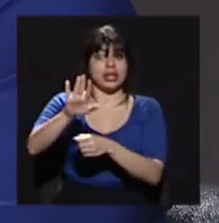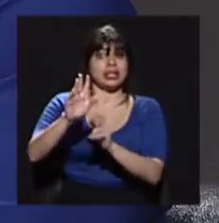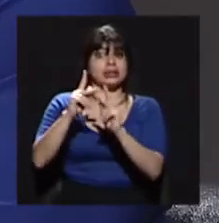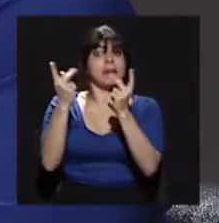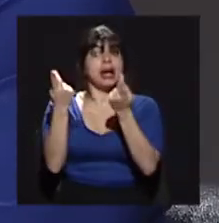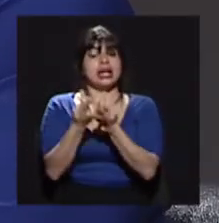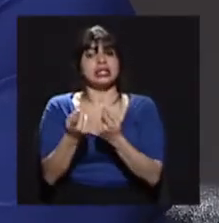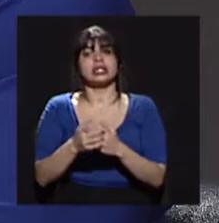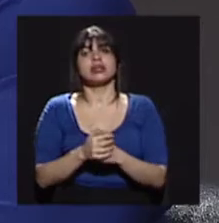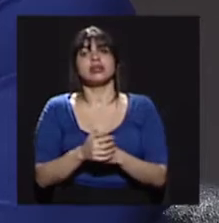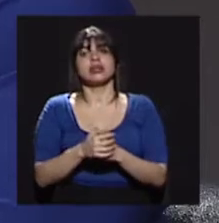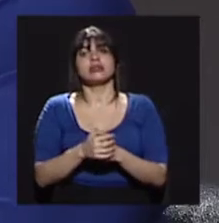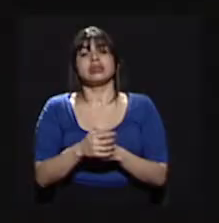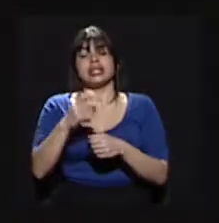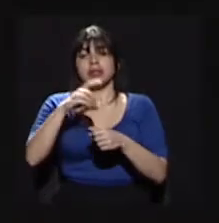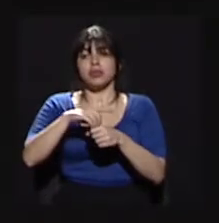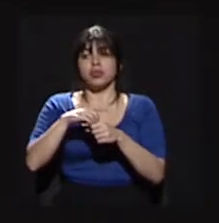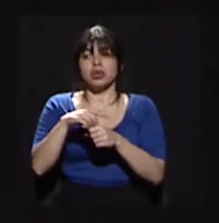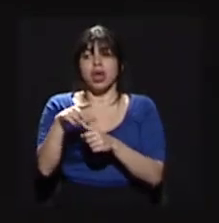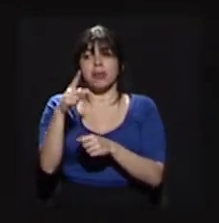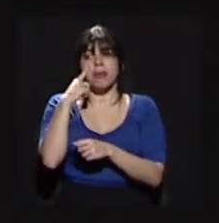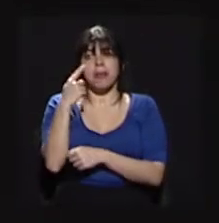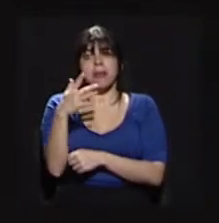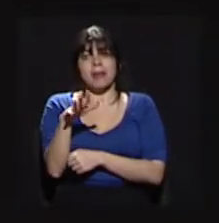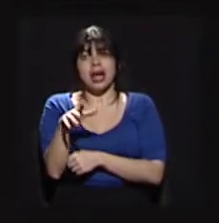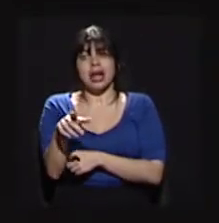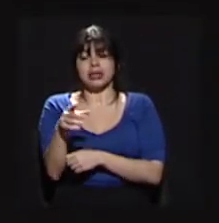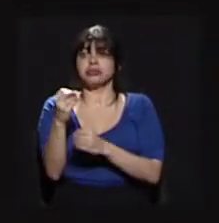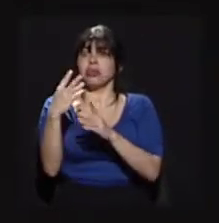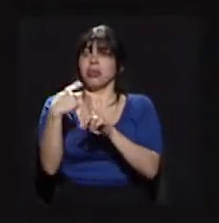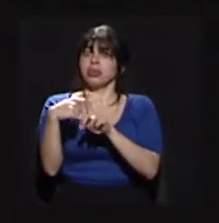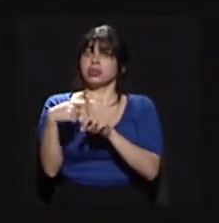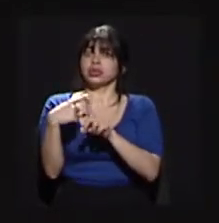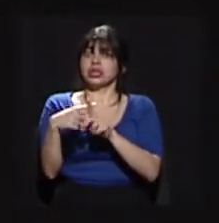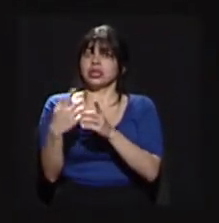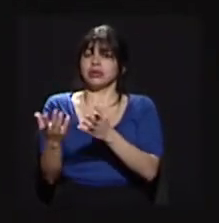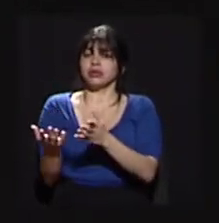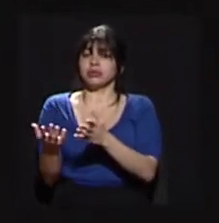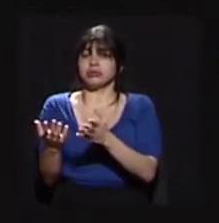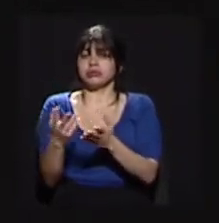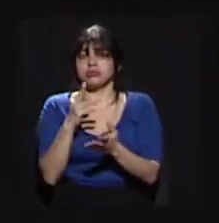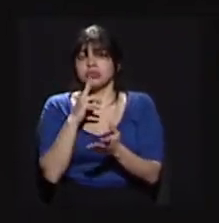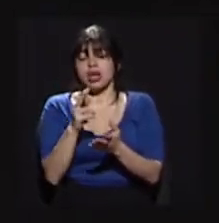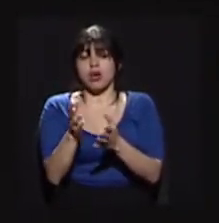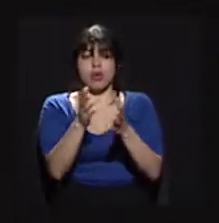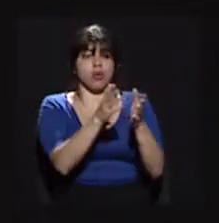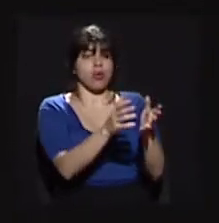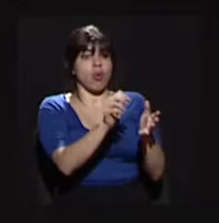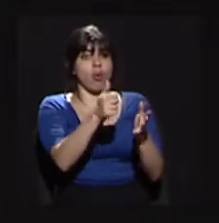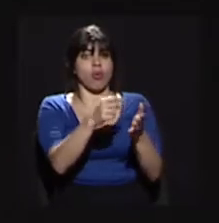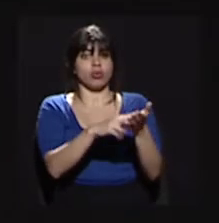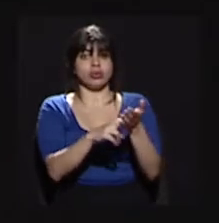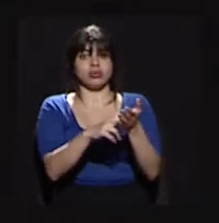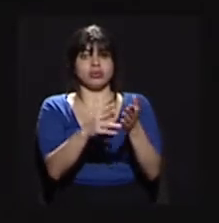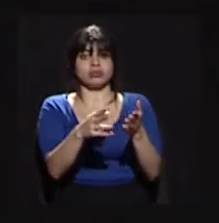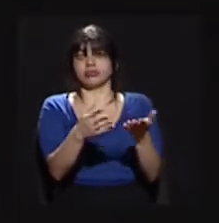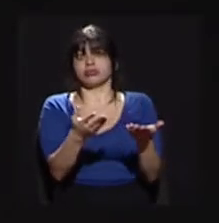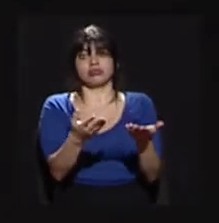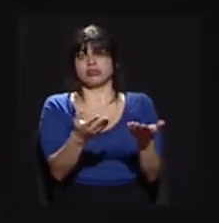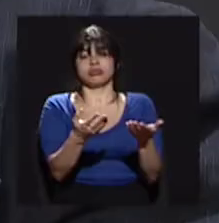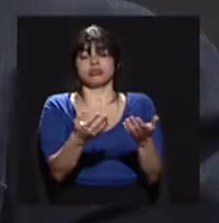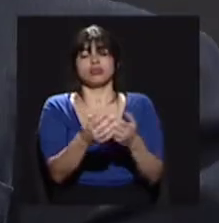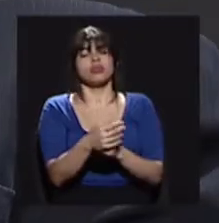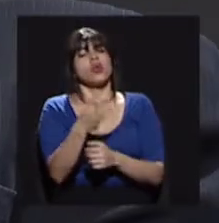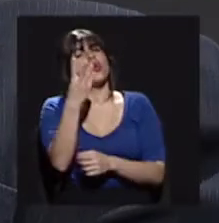sobre diputadas que me parecen sumamente constructivas y hay otros que bueno bueno